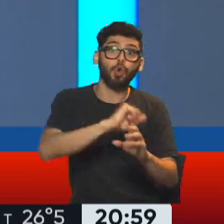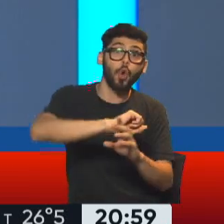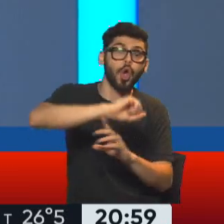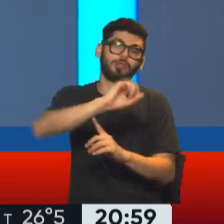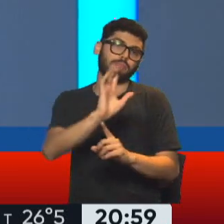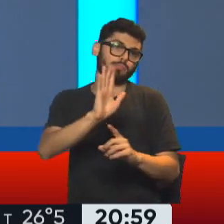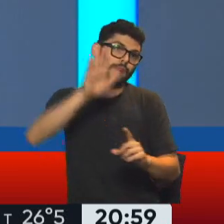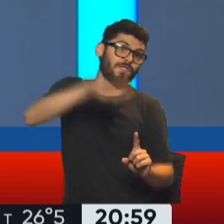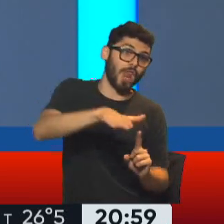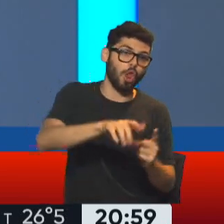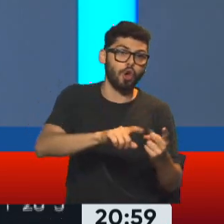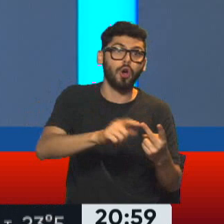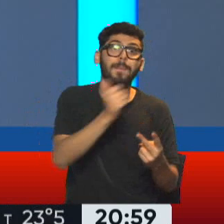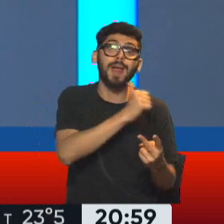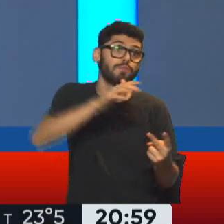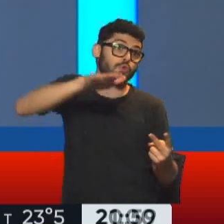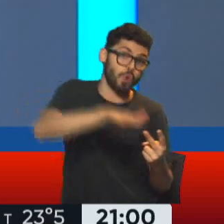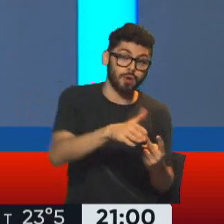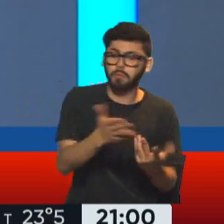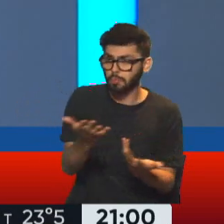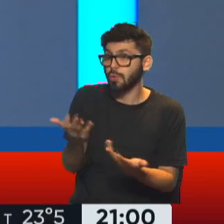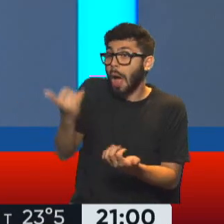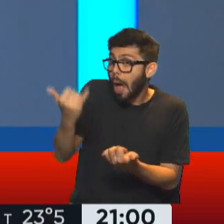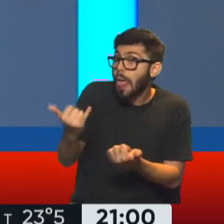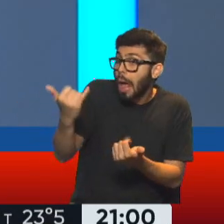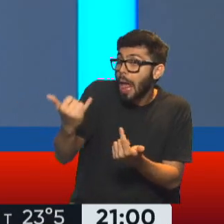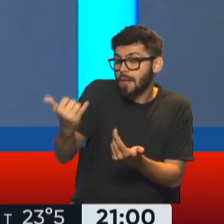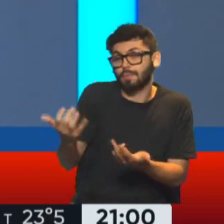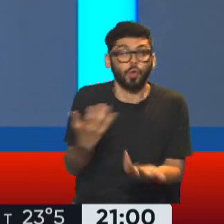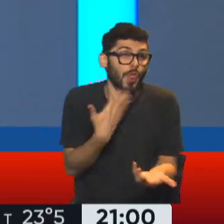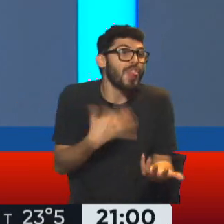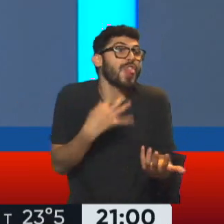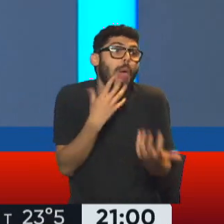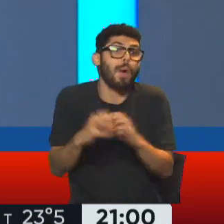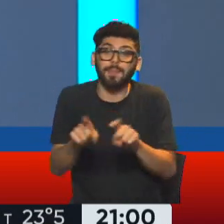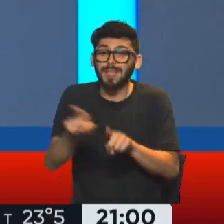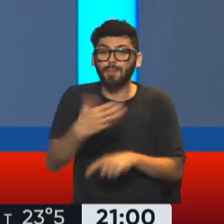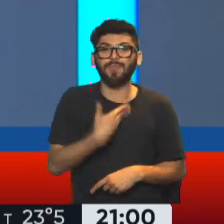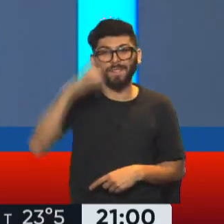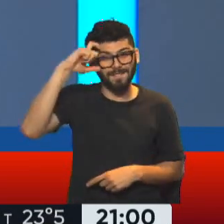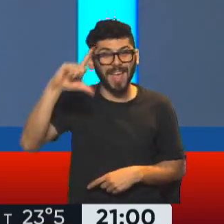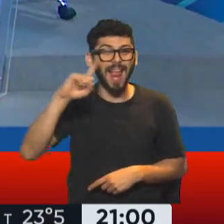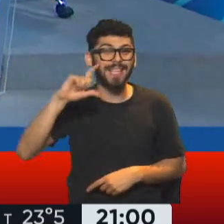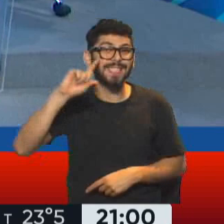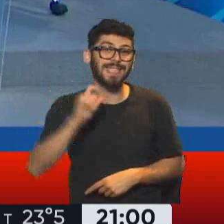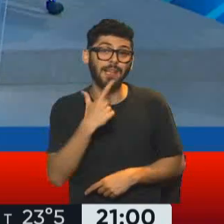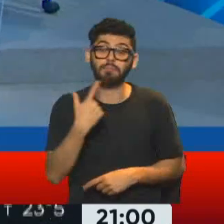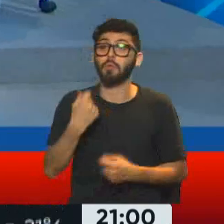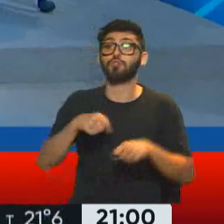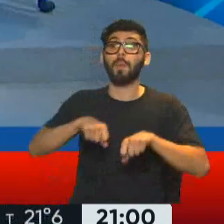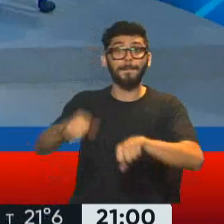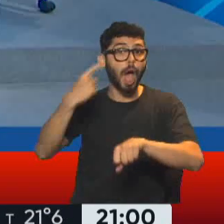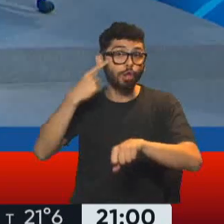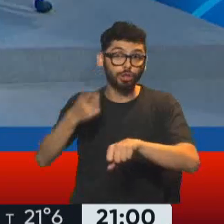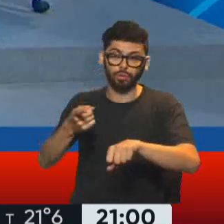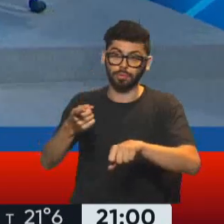los medicamentos. Ya se está haciendo. Por eso, se está haciendo. Pero hay que hablarlo, porque como dice Felicitas, cuando vas al chino te